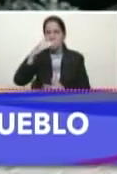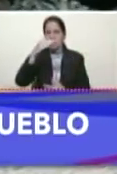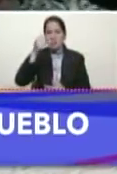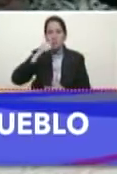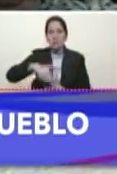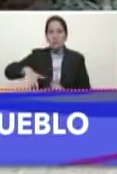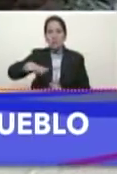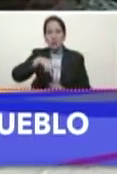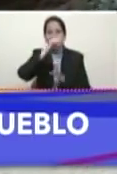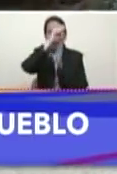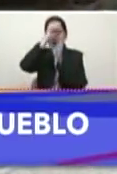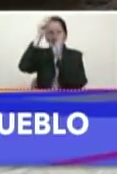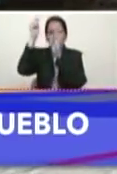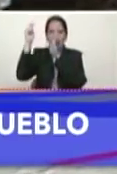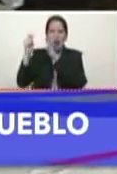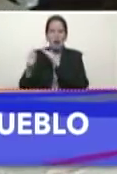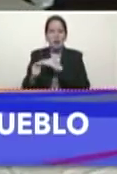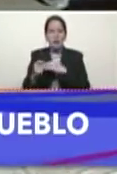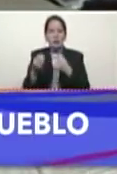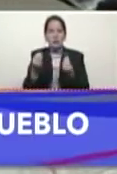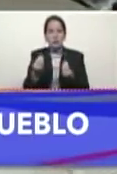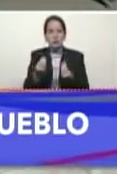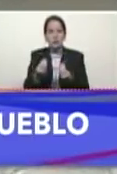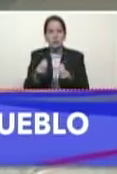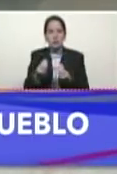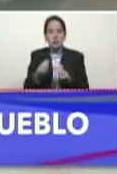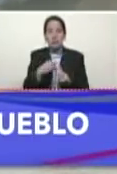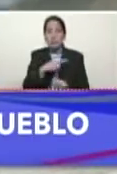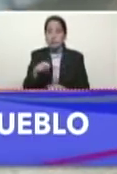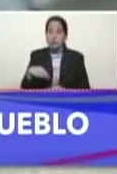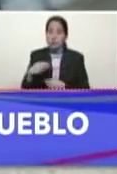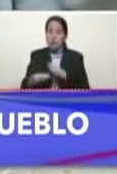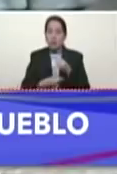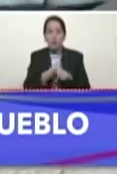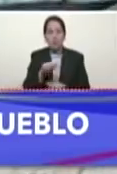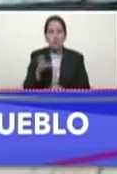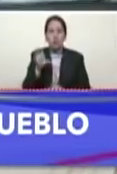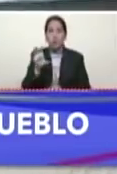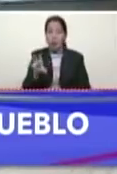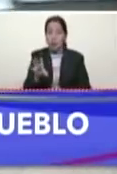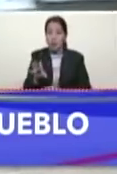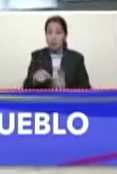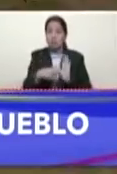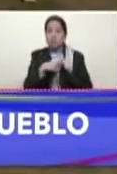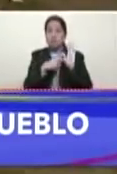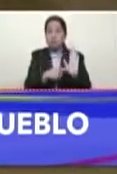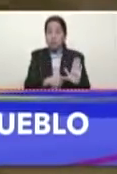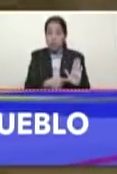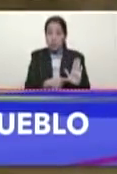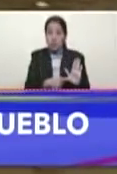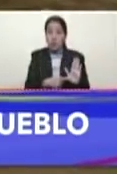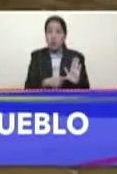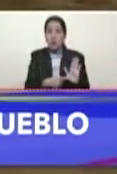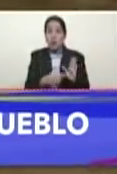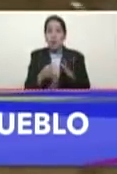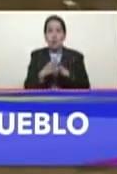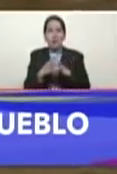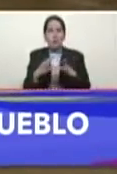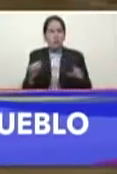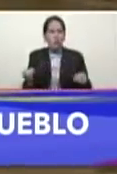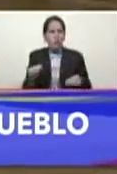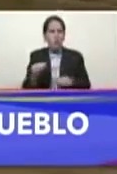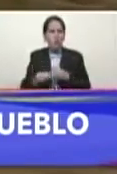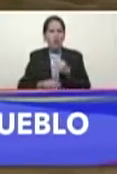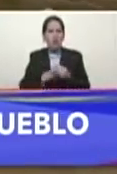sector minero. Ciertamente aquí estamos haciendo patria, que es lo que sabemos hacer los trabajadores y el pueblo de Venezuela. Con la instalación de esta planta vamos